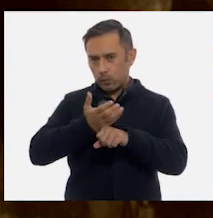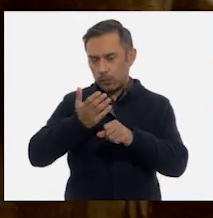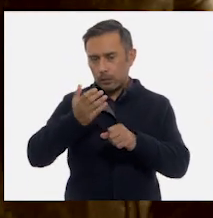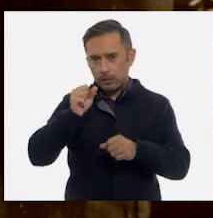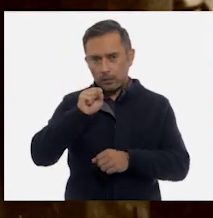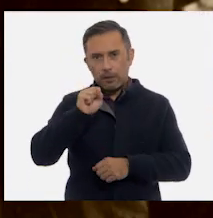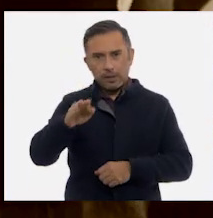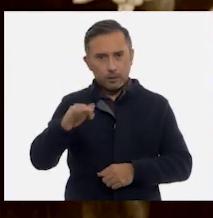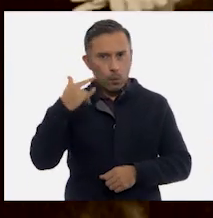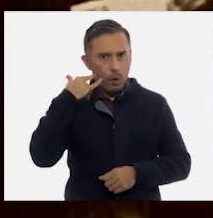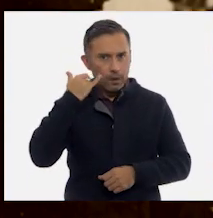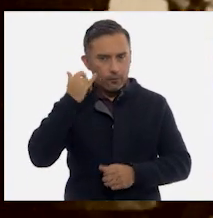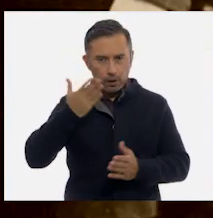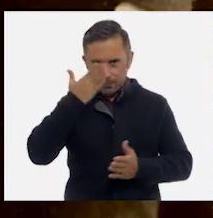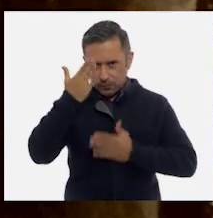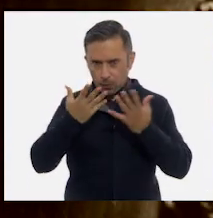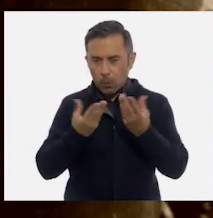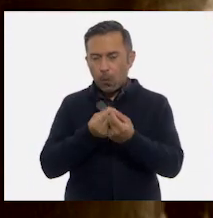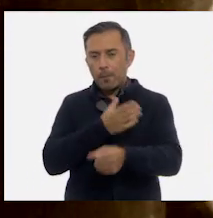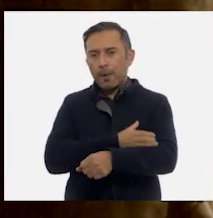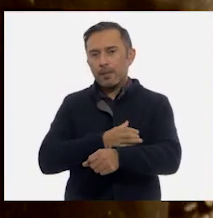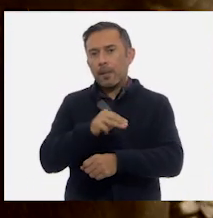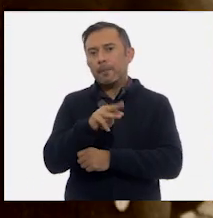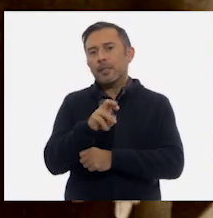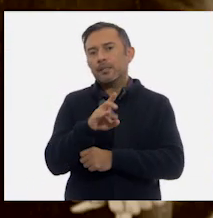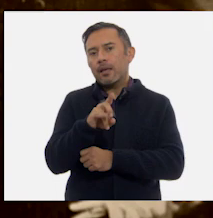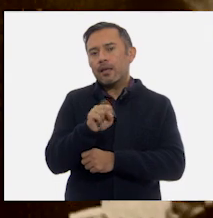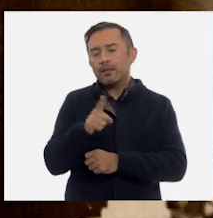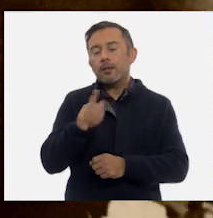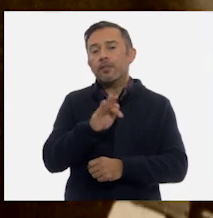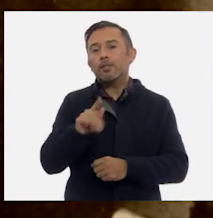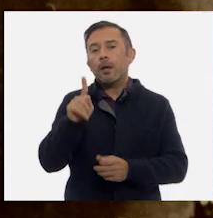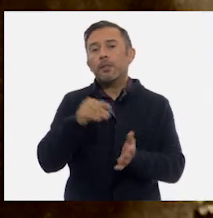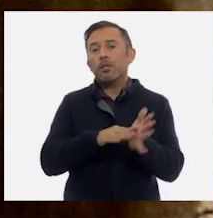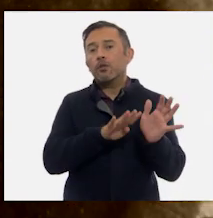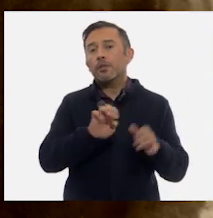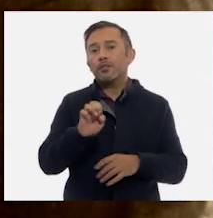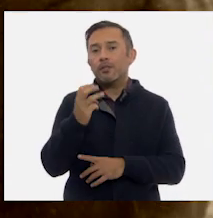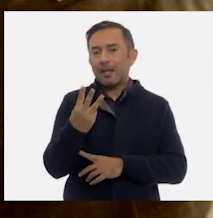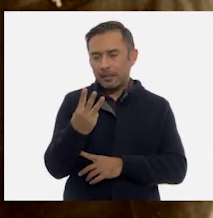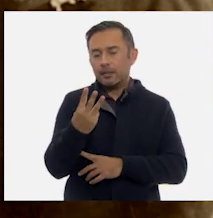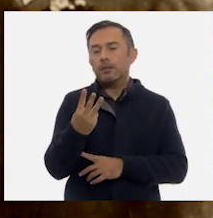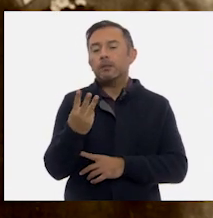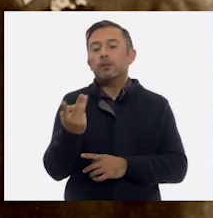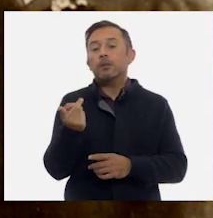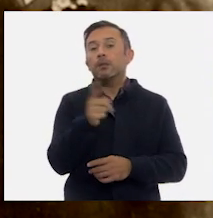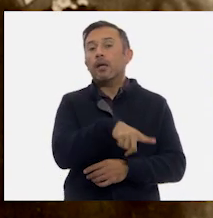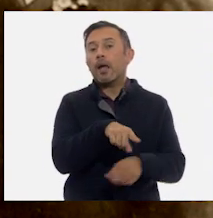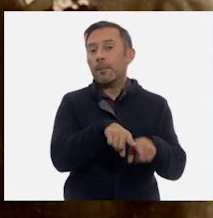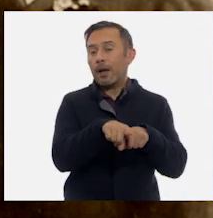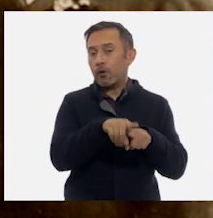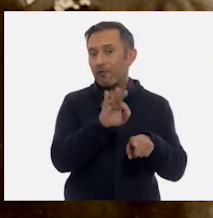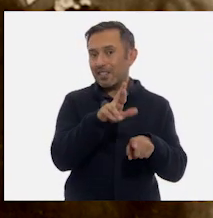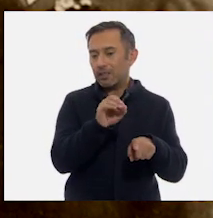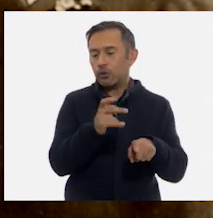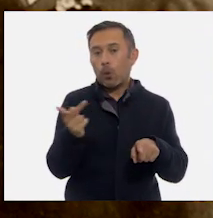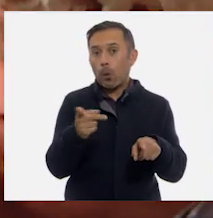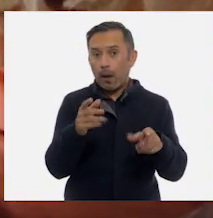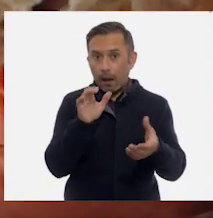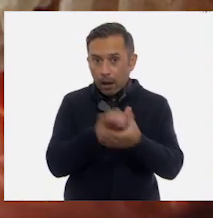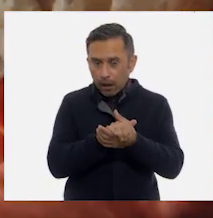a Mercedes y Magdalena Madero, que en 1903 se convirtieron en sus cuñadas al casarse con su hermano Francisco. El periodo